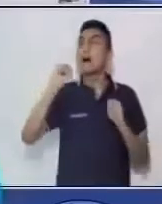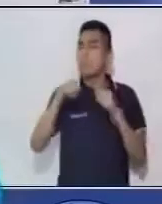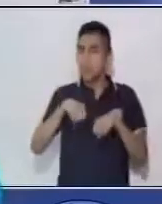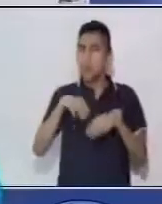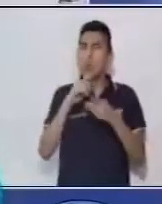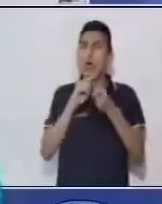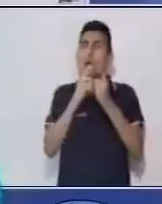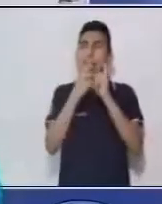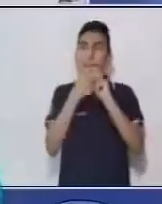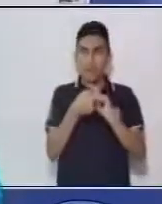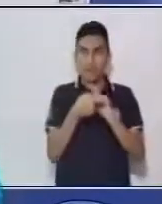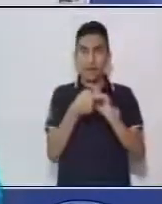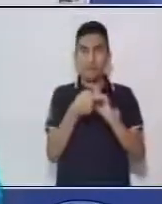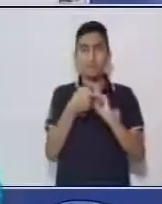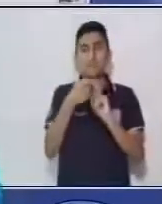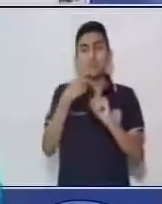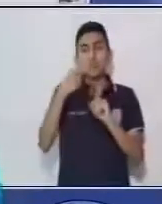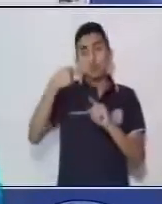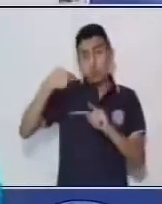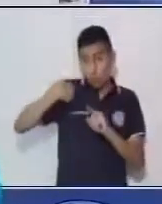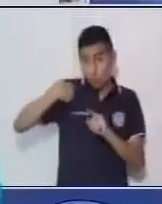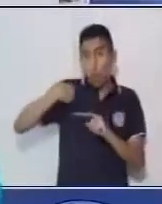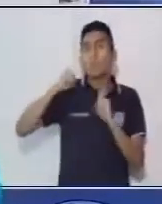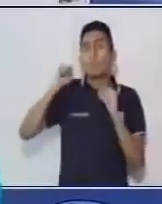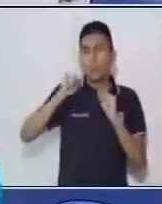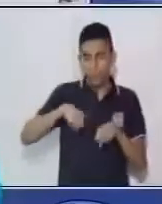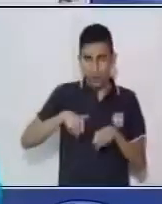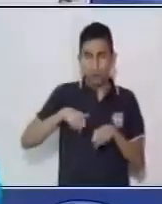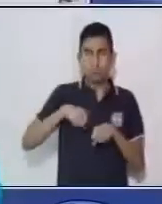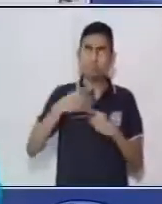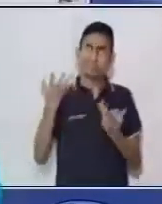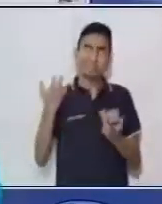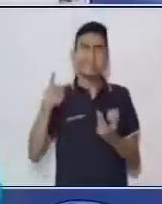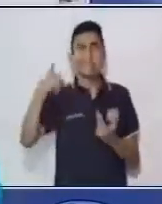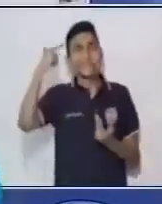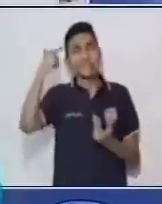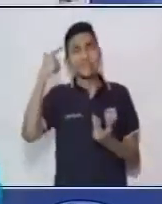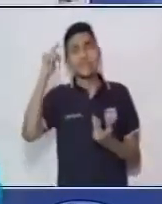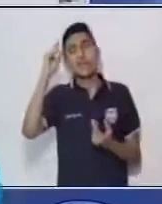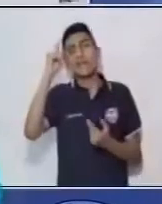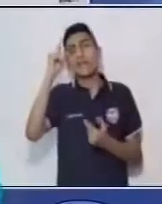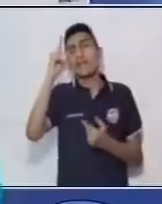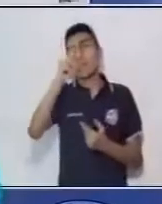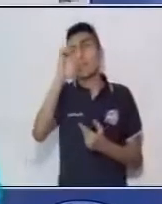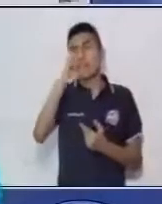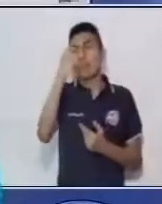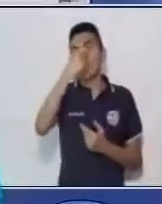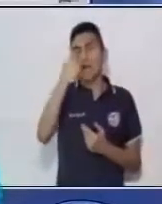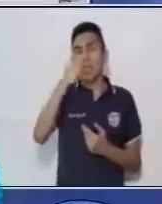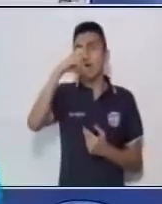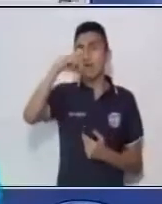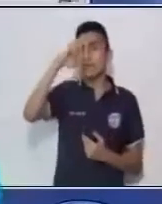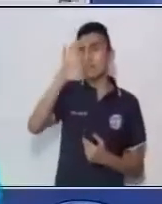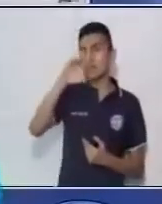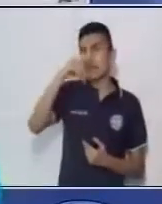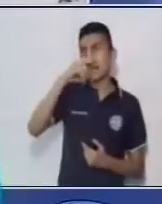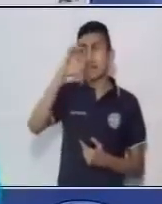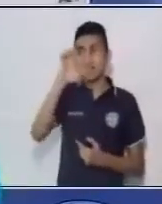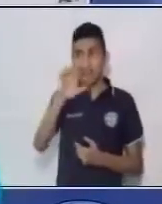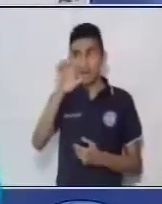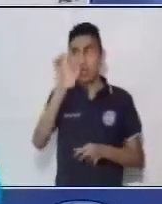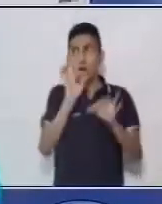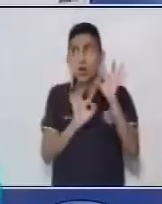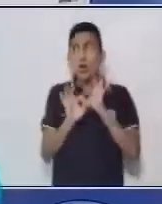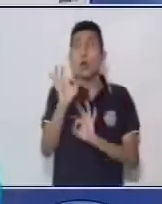O por la E. O si estuviéramos hablando de varios dinosaurios, los dinosaurios